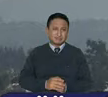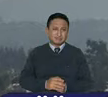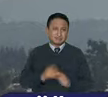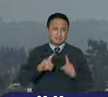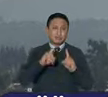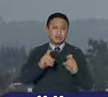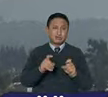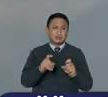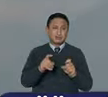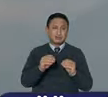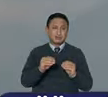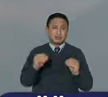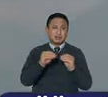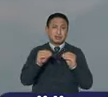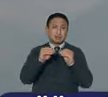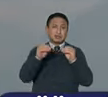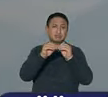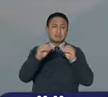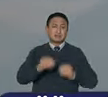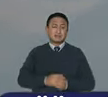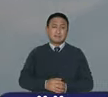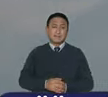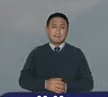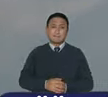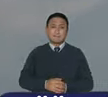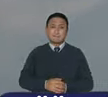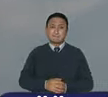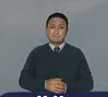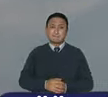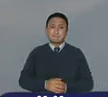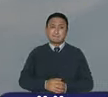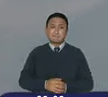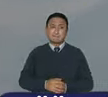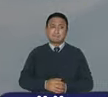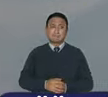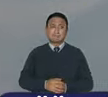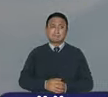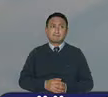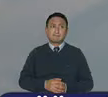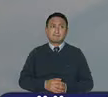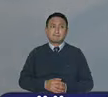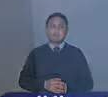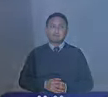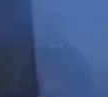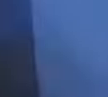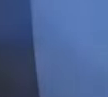podría significar el efecto poserupción. Informó Javier Rosero.